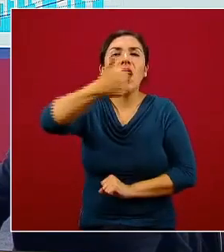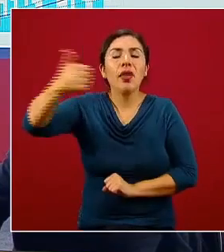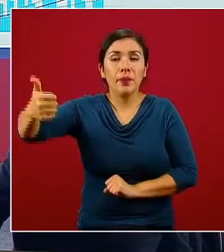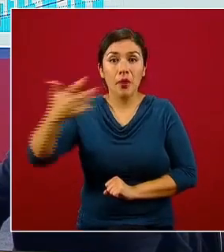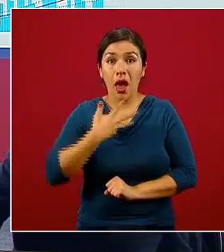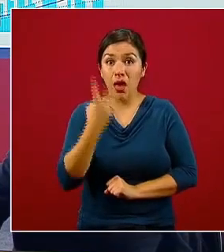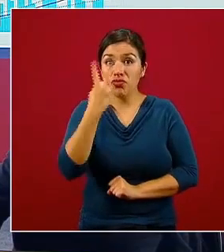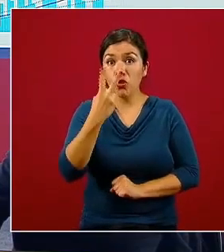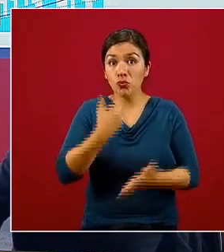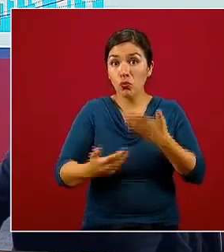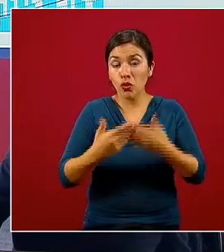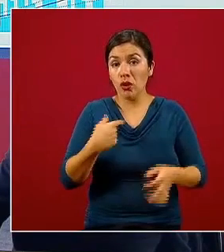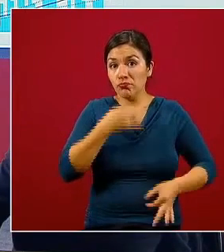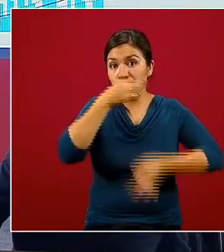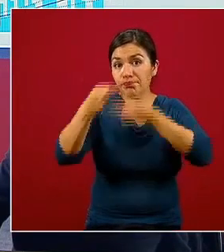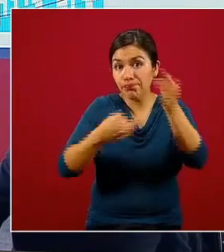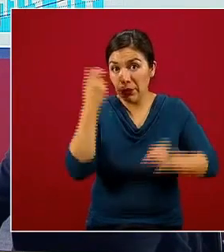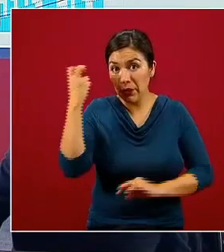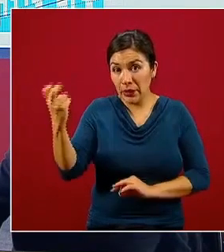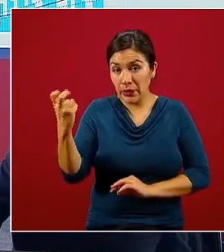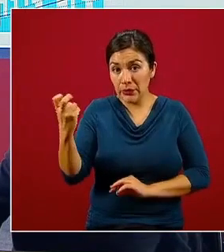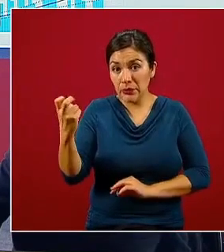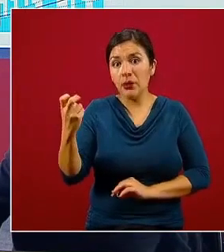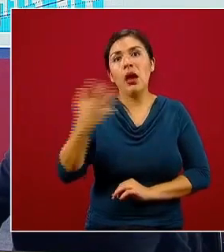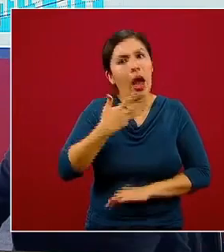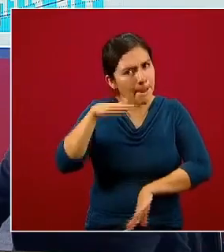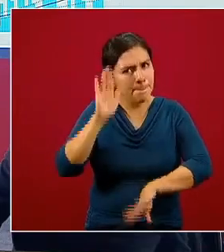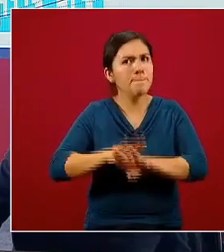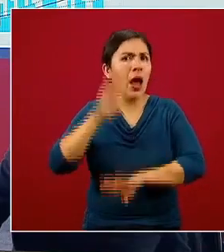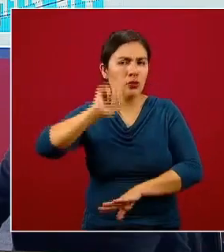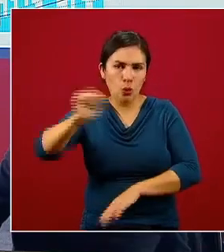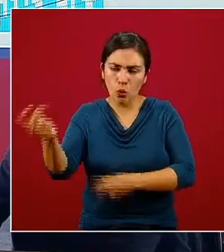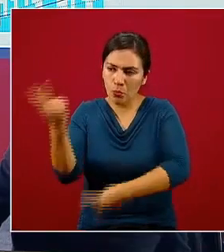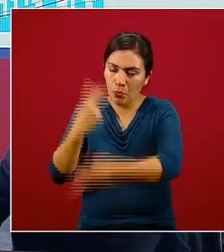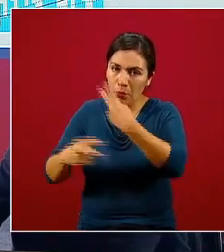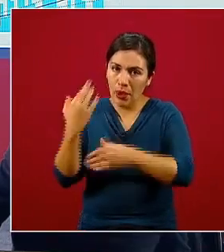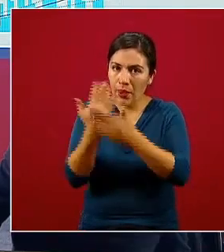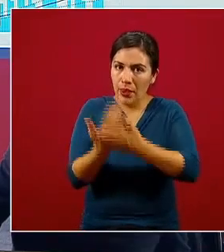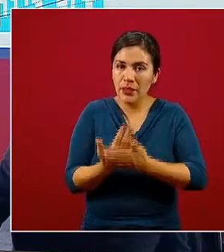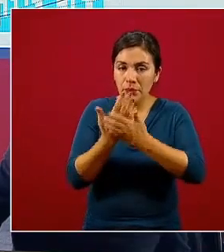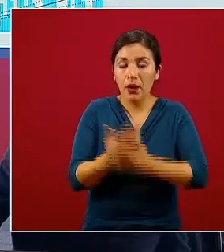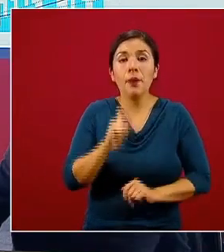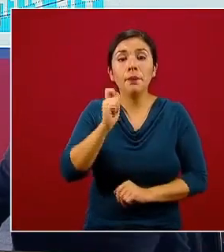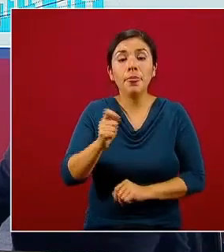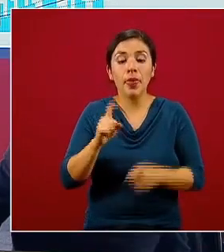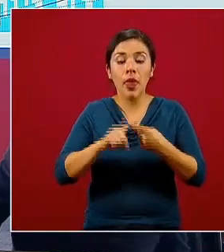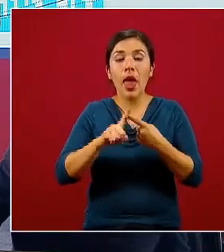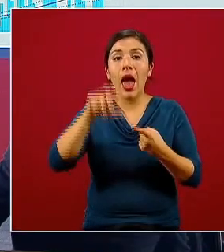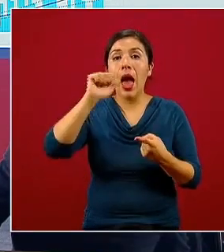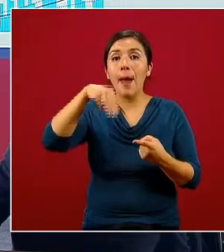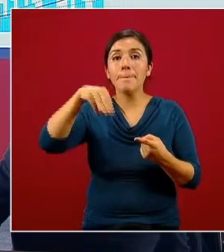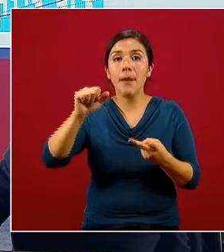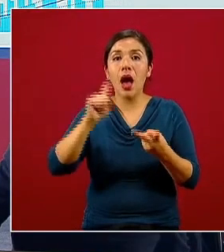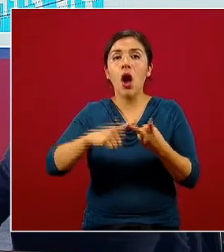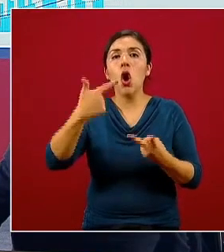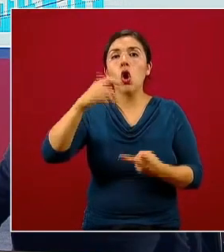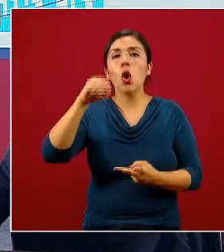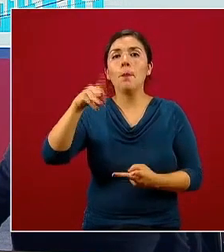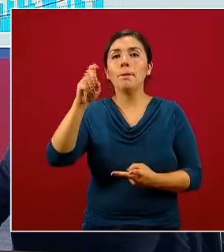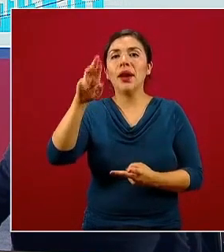2 modelos que estamos publicando aquí ahorita, pero tenemos más en camino, que son el modelo AMA y el modelo